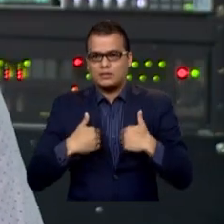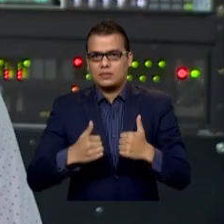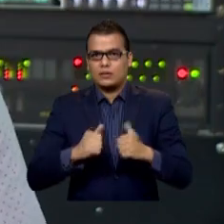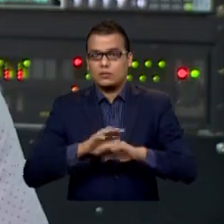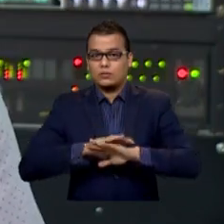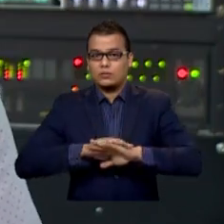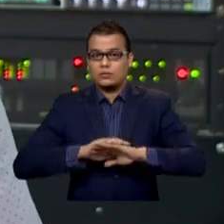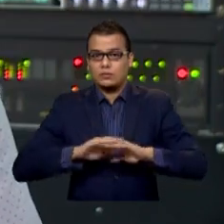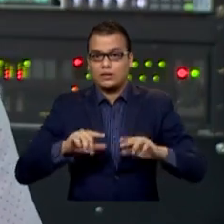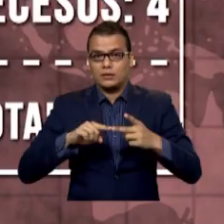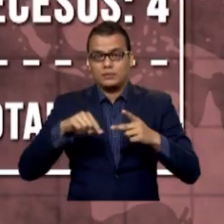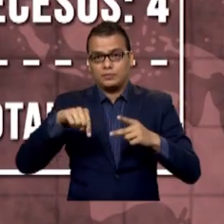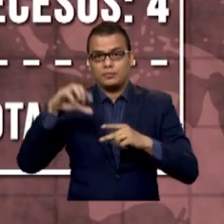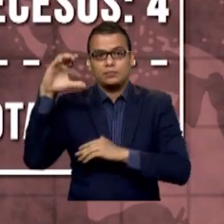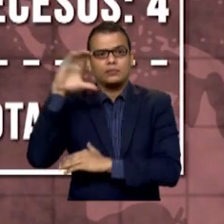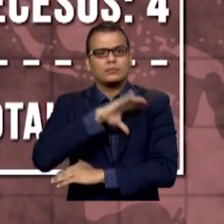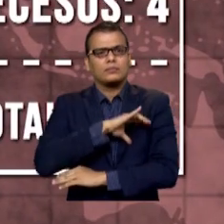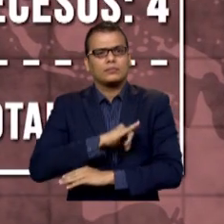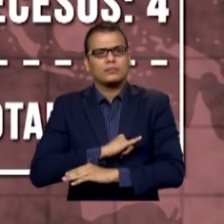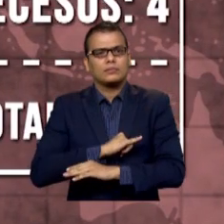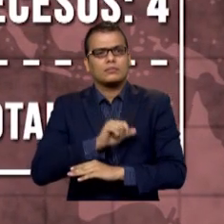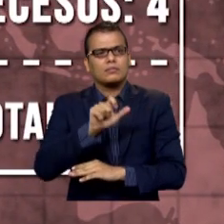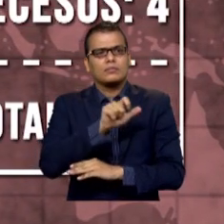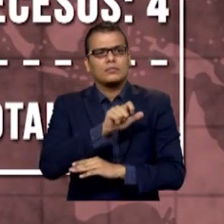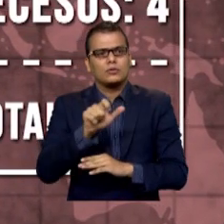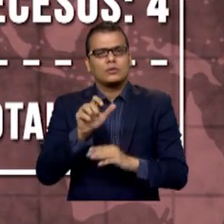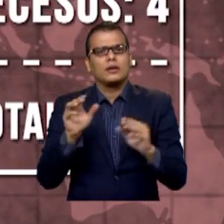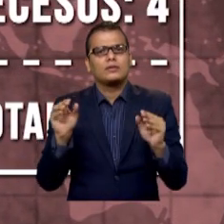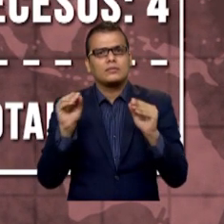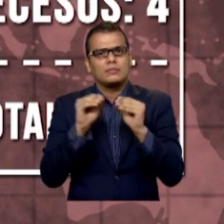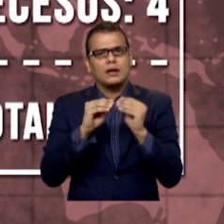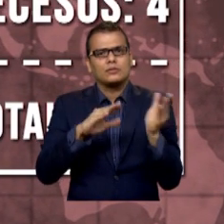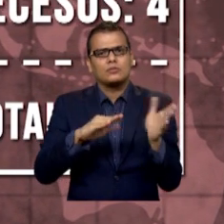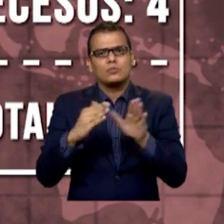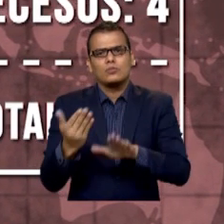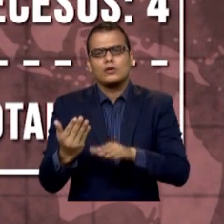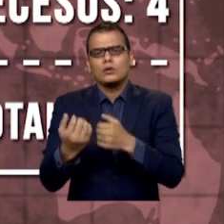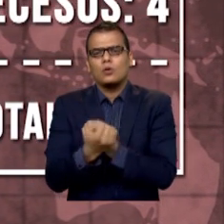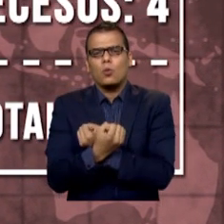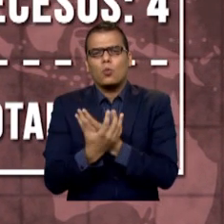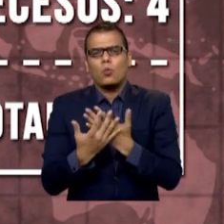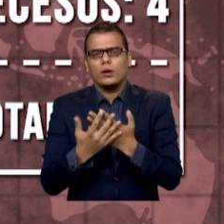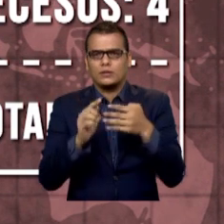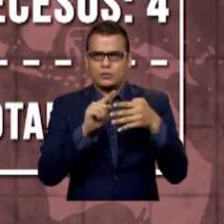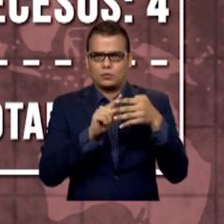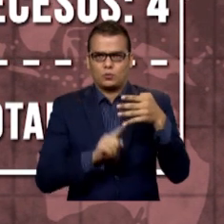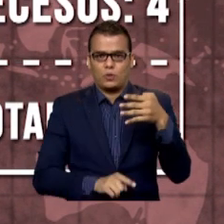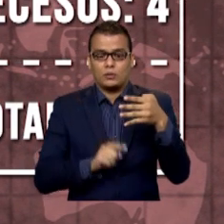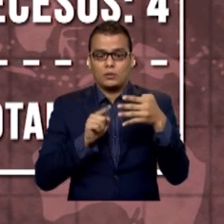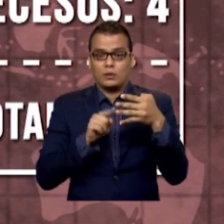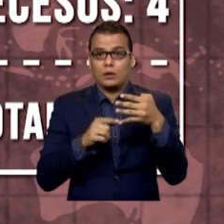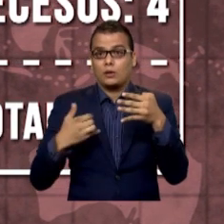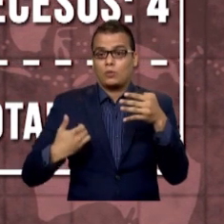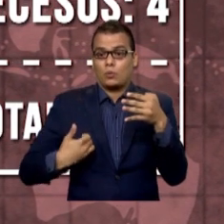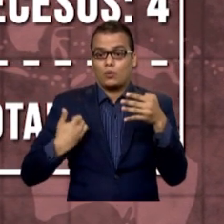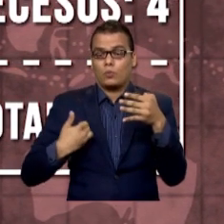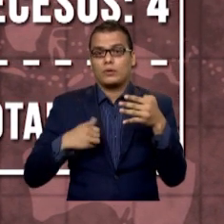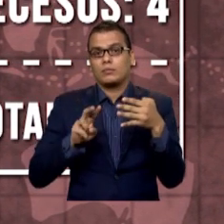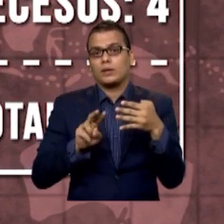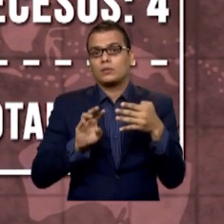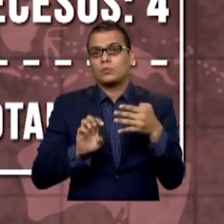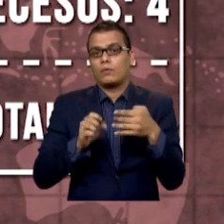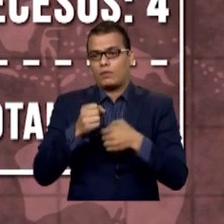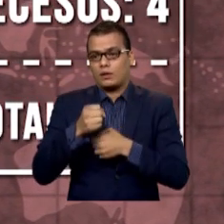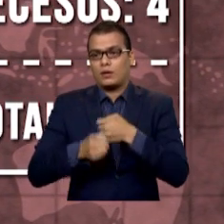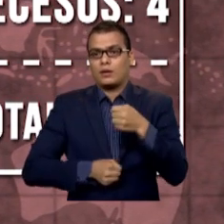nuestro país. Aquí en la ciudad de Cali, el reporte es de 4 personas que han fallecido. entre ellas un joven de tan solo 29 años